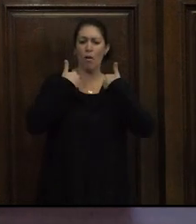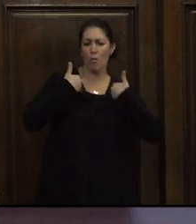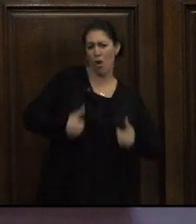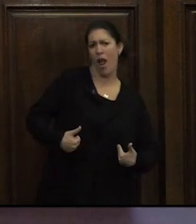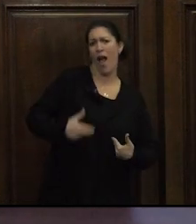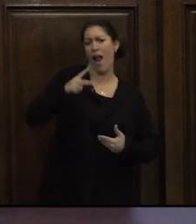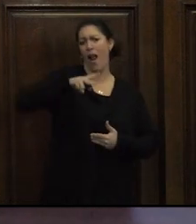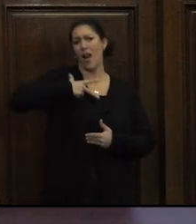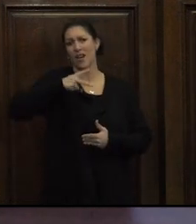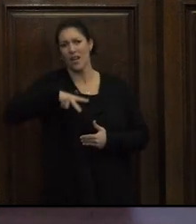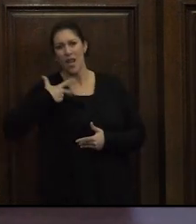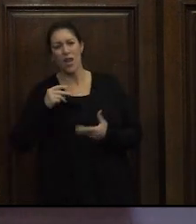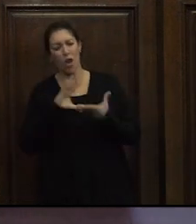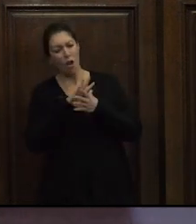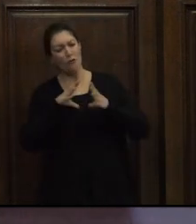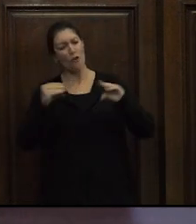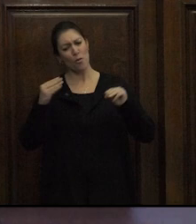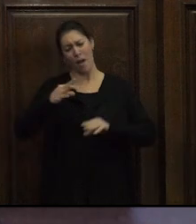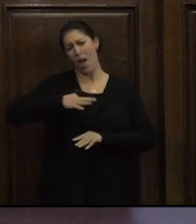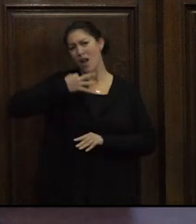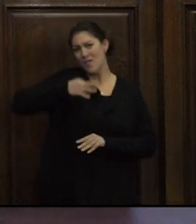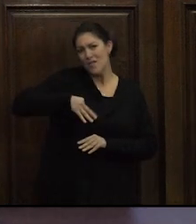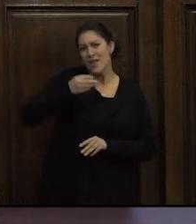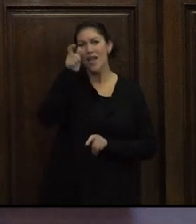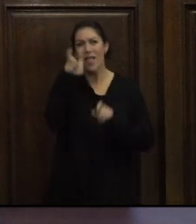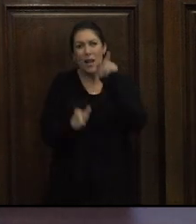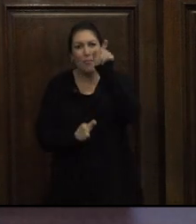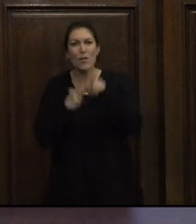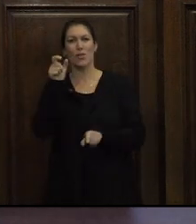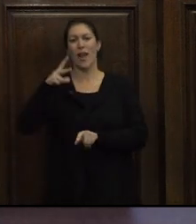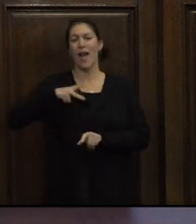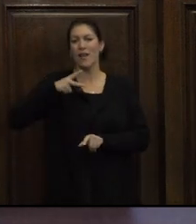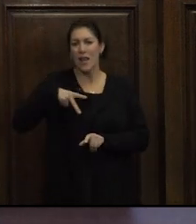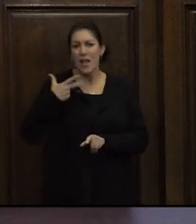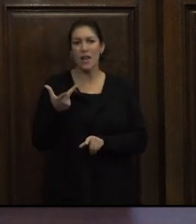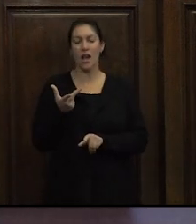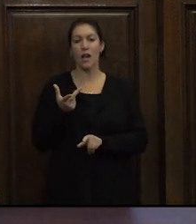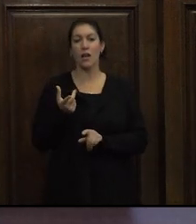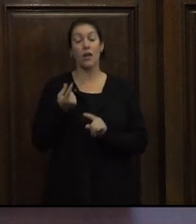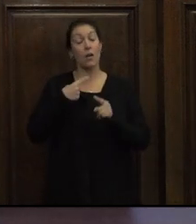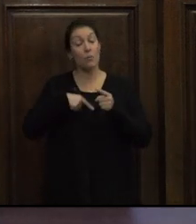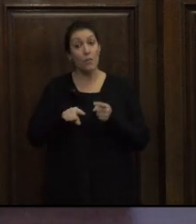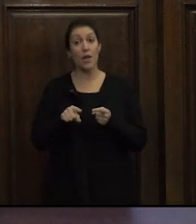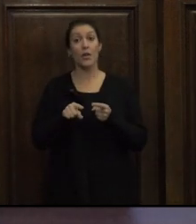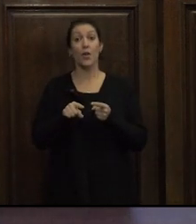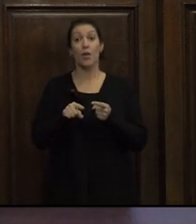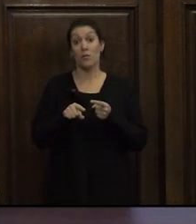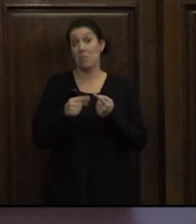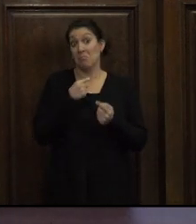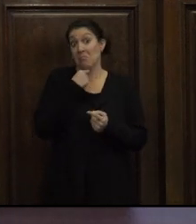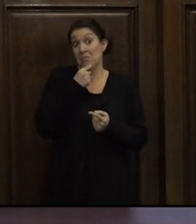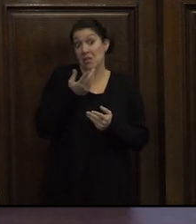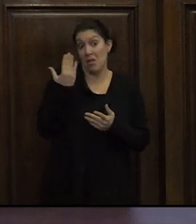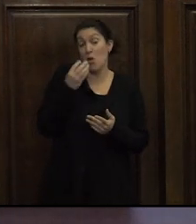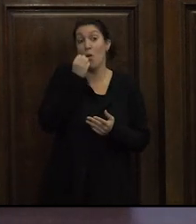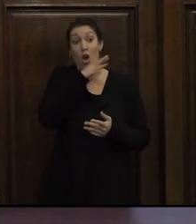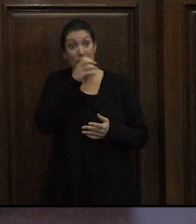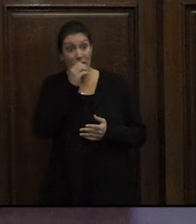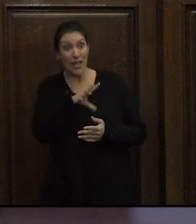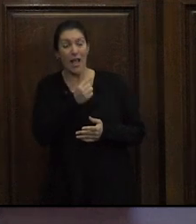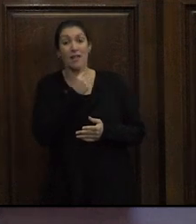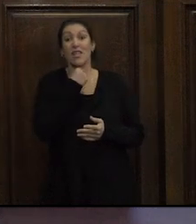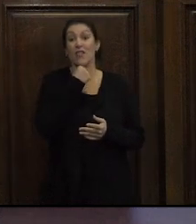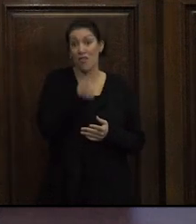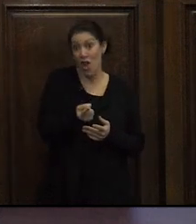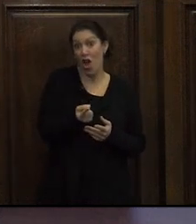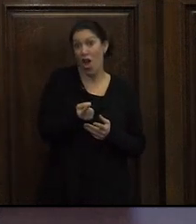la moral burguesa, digamos así, la manera de vivir de acuerdo con esos valores, y que fueron bastante exitosas esas críticas. O sea,